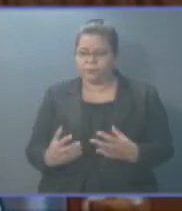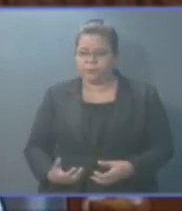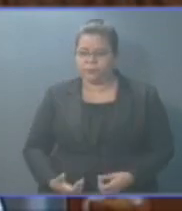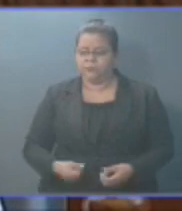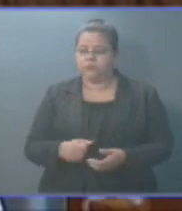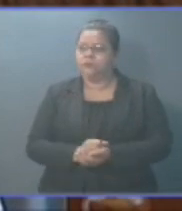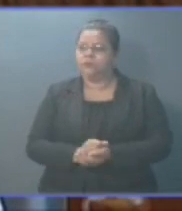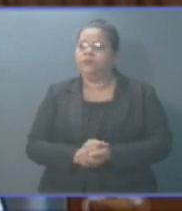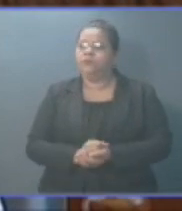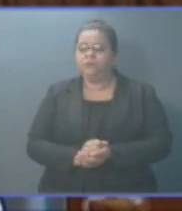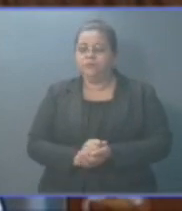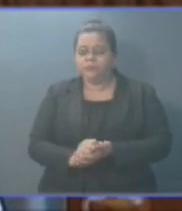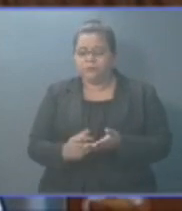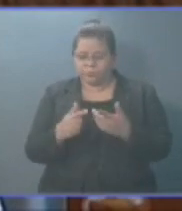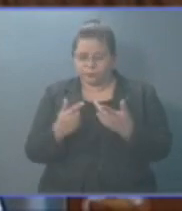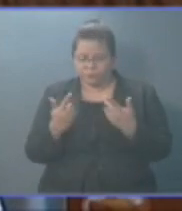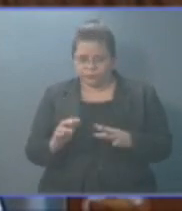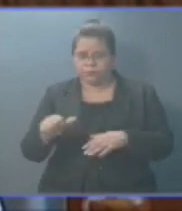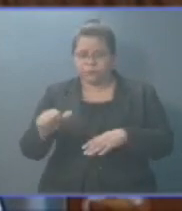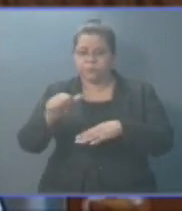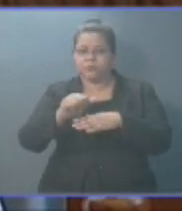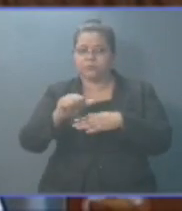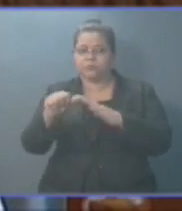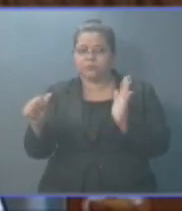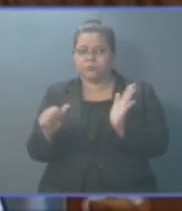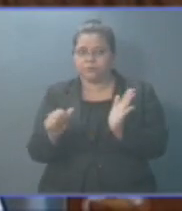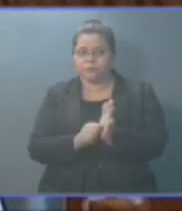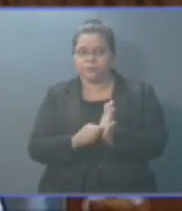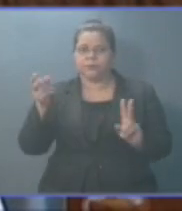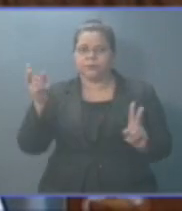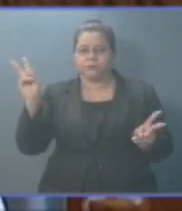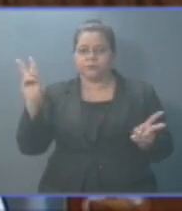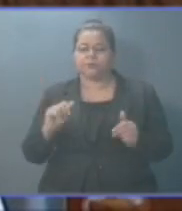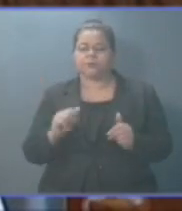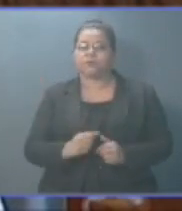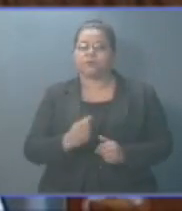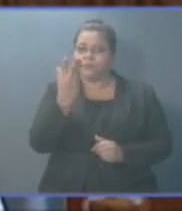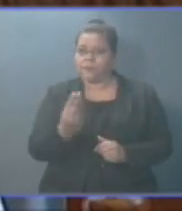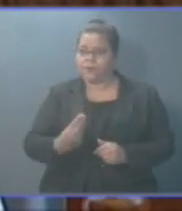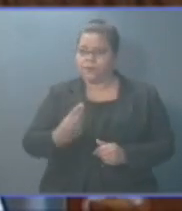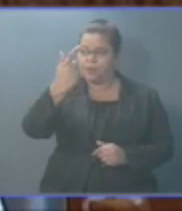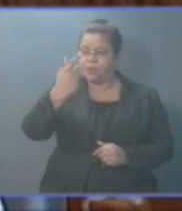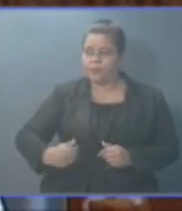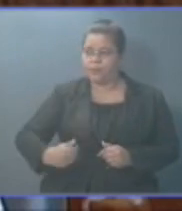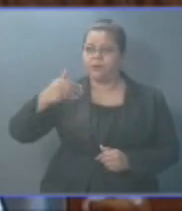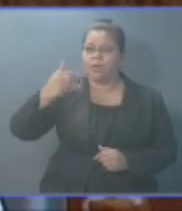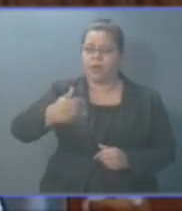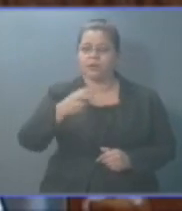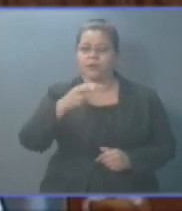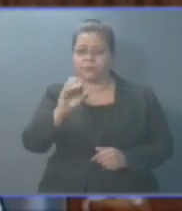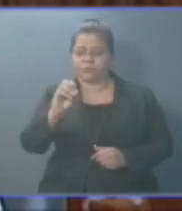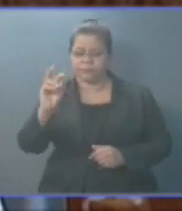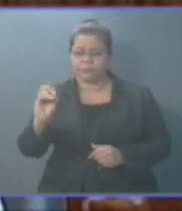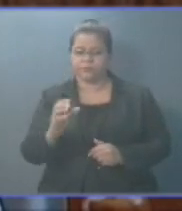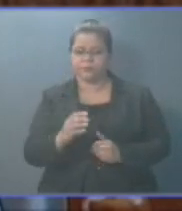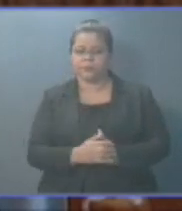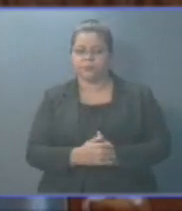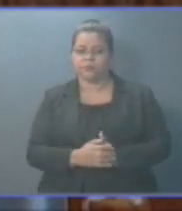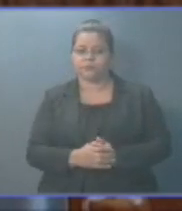Oficial, dado en el Salón Azul del Palacio Legislativo, San Salvador, a los días del mes del año